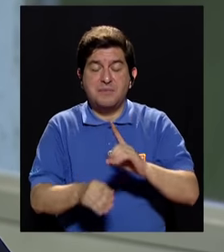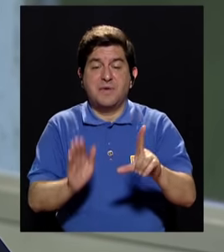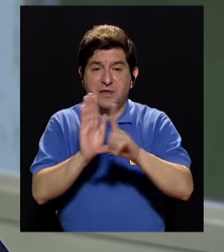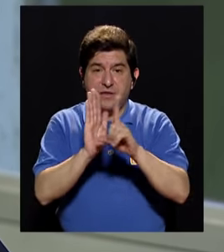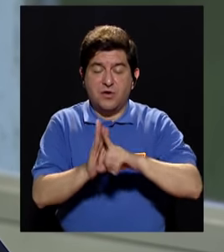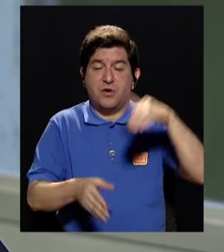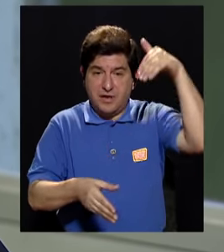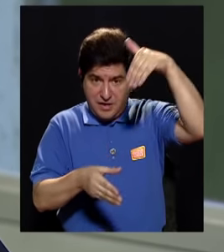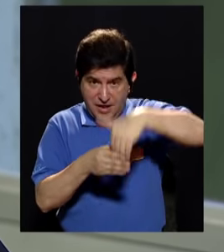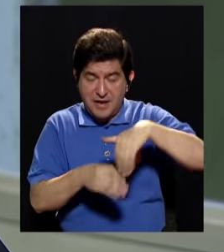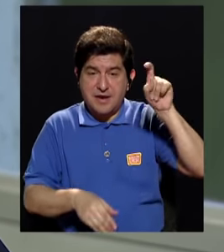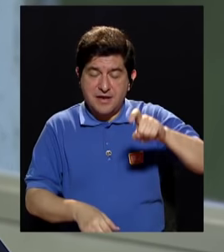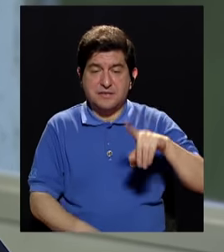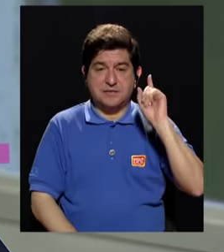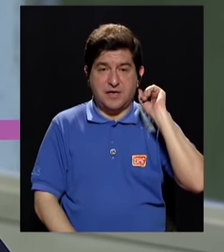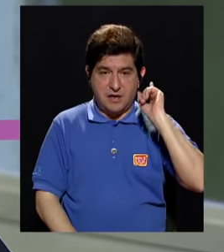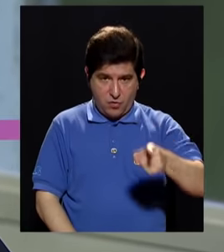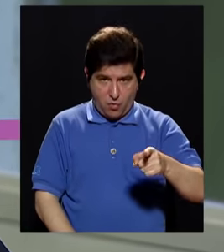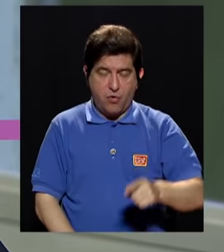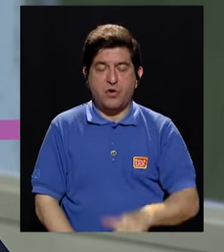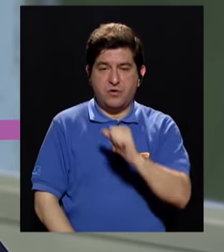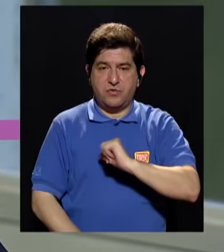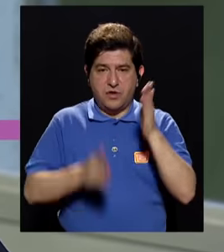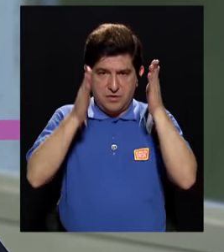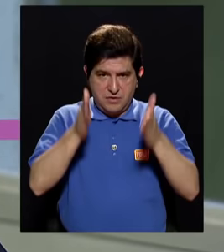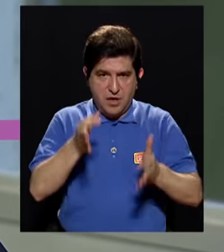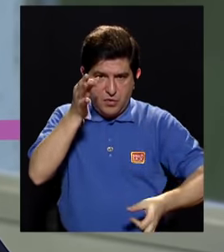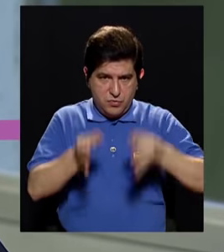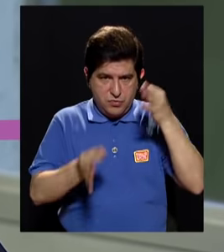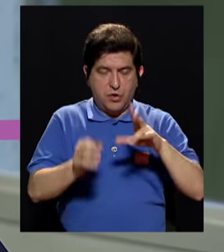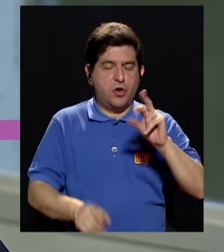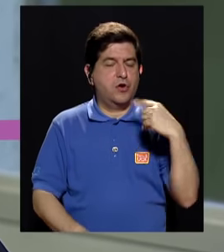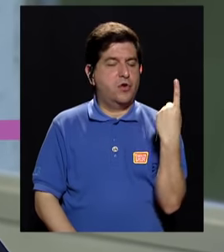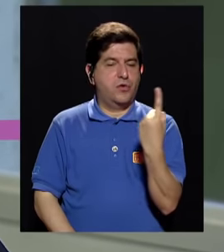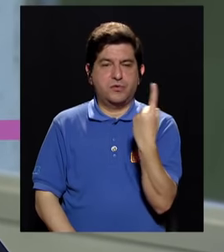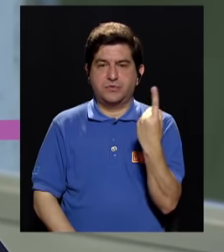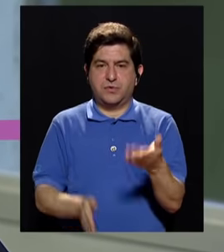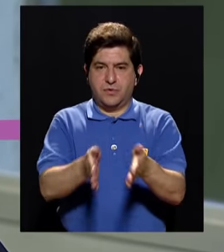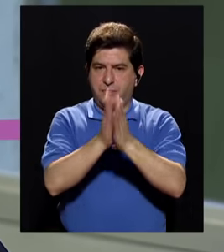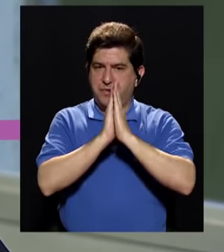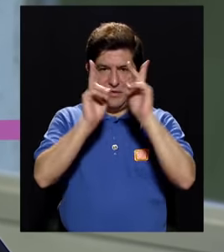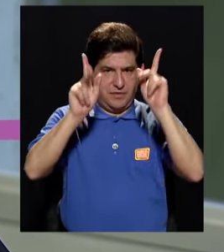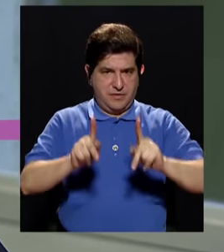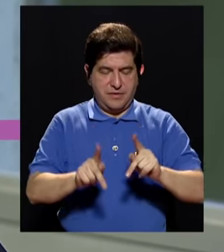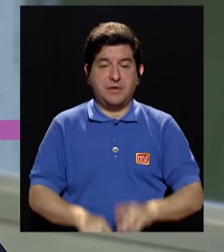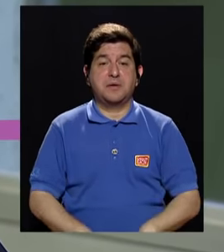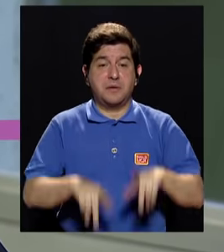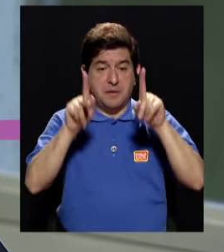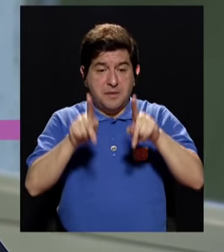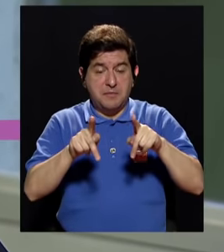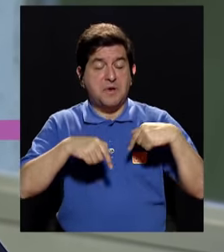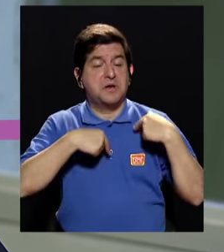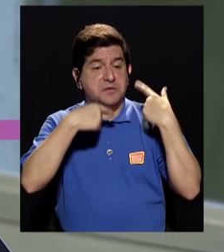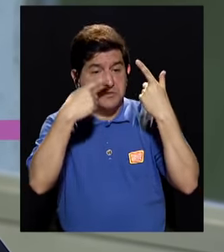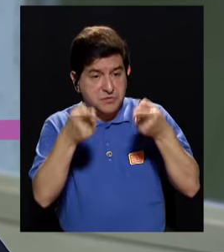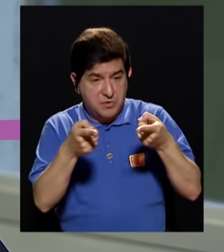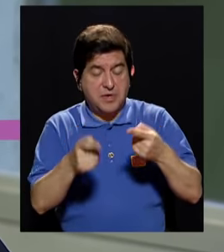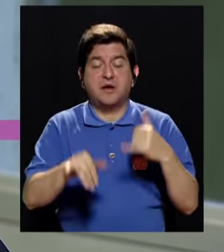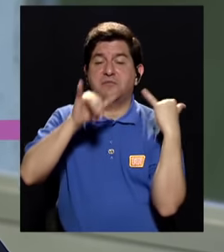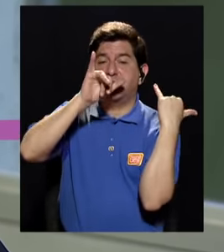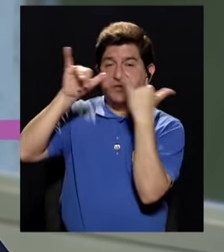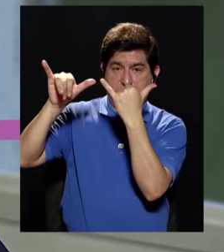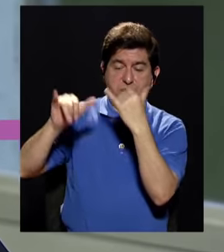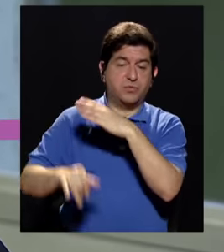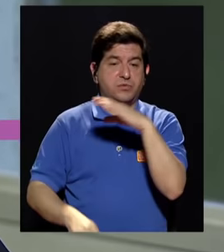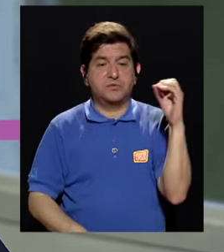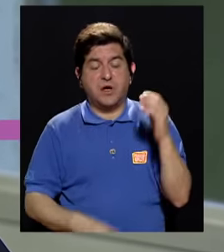tiene que haber una orden de una autoridad judicial O sea no es directamente porque lo solicita el paciente verdad el paciente va a una pone la